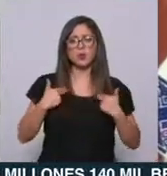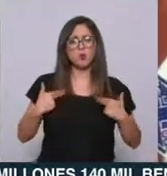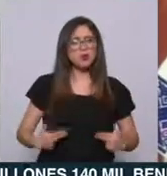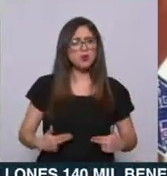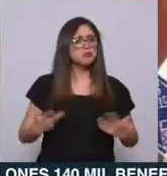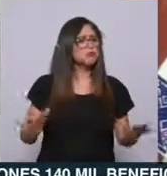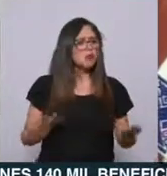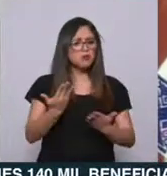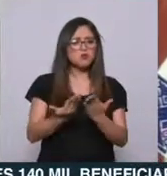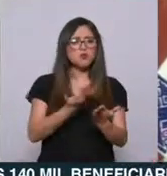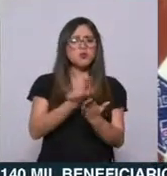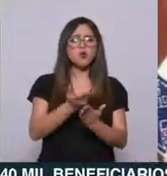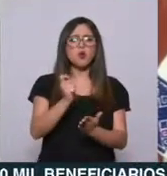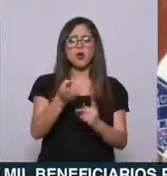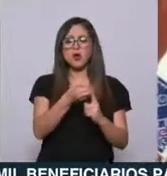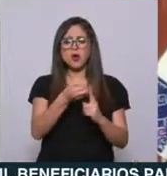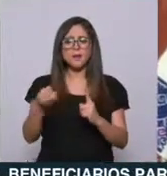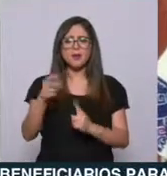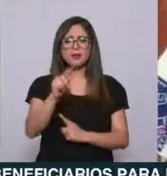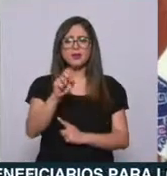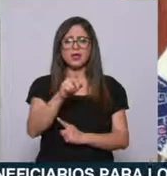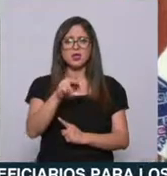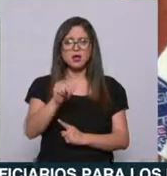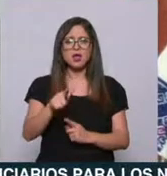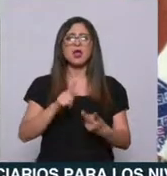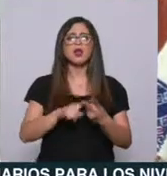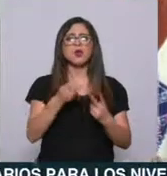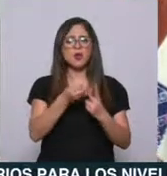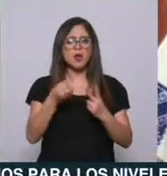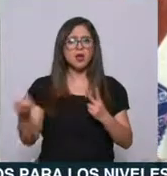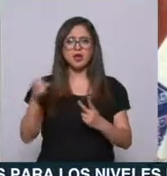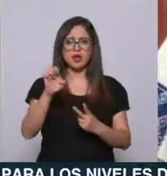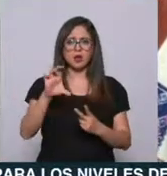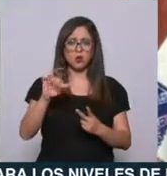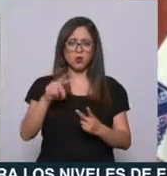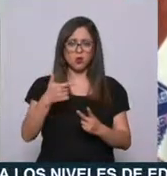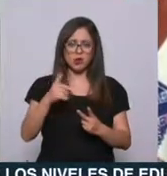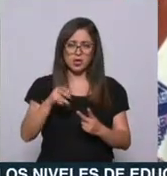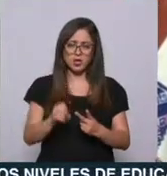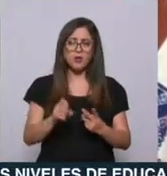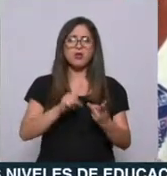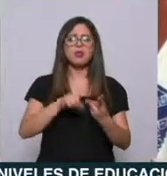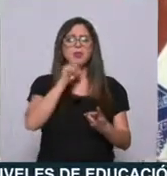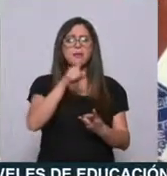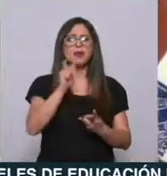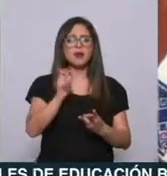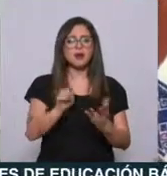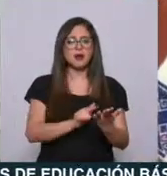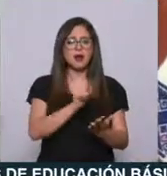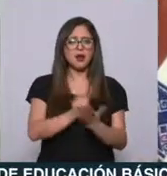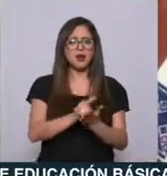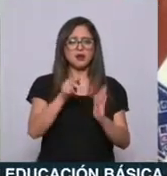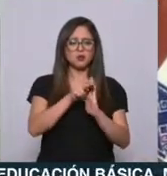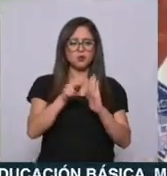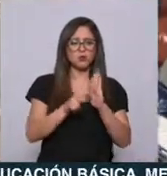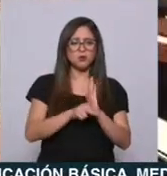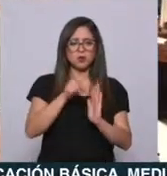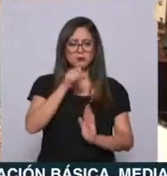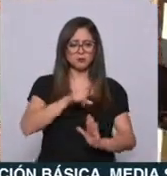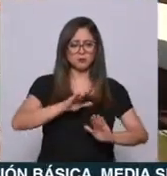de instrumentos como el ordenamiento territorial, como el ordenamiento ecológico y en general las leyes y normas que aplican para la